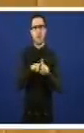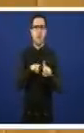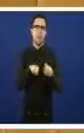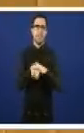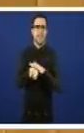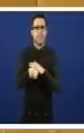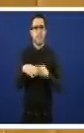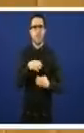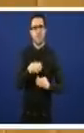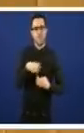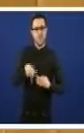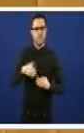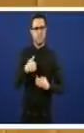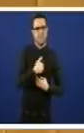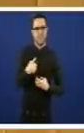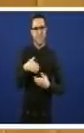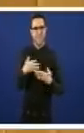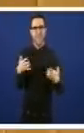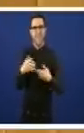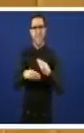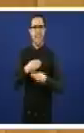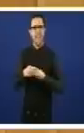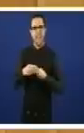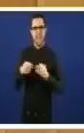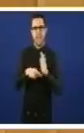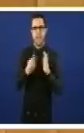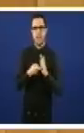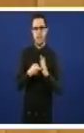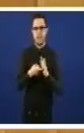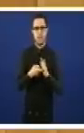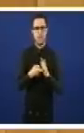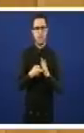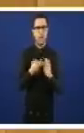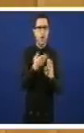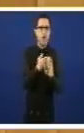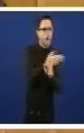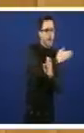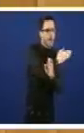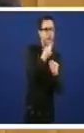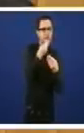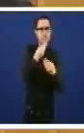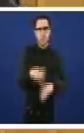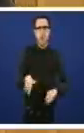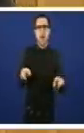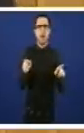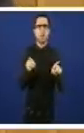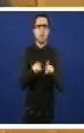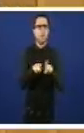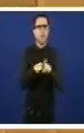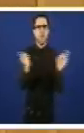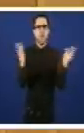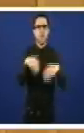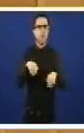e o acordo. Eso é imposible en este texto. E non hai precedentes para unha lei destas características.